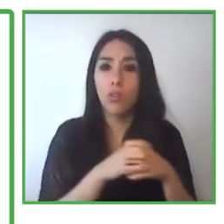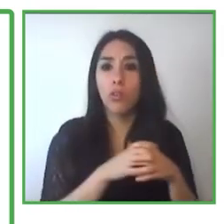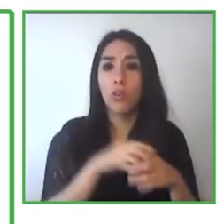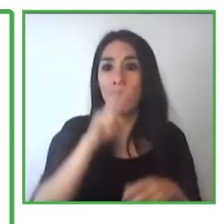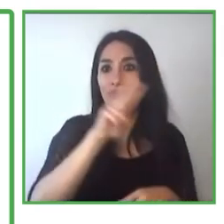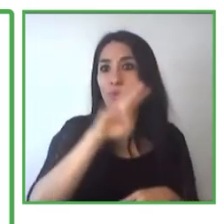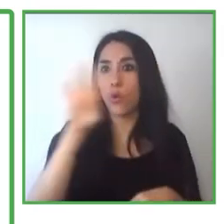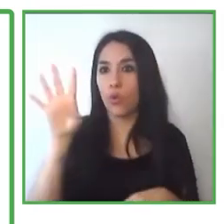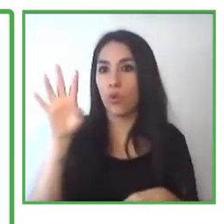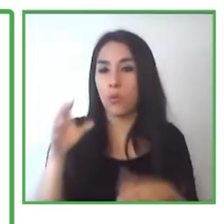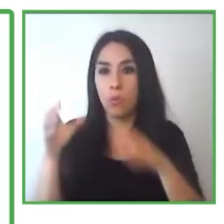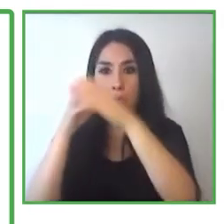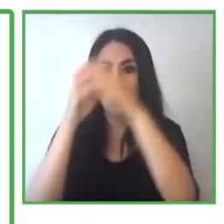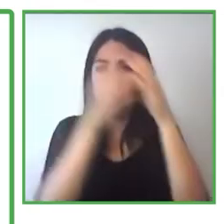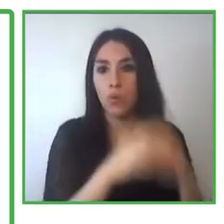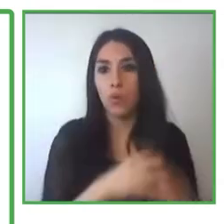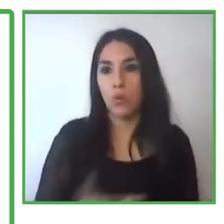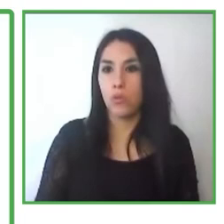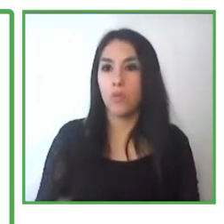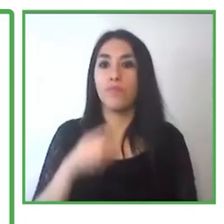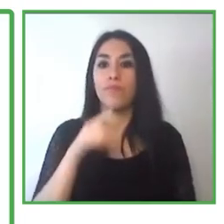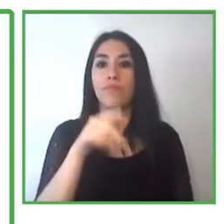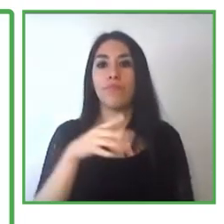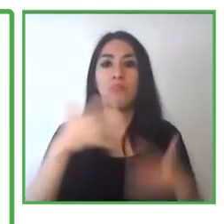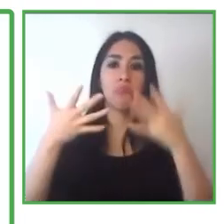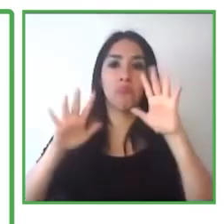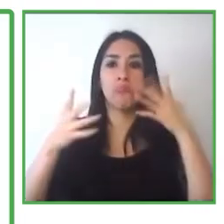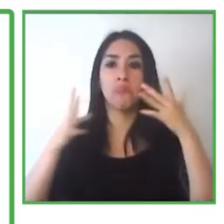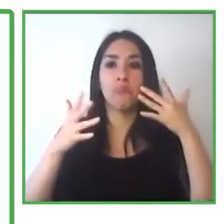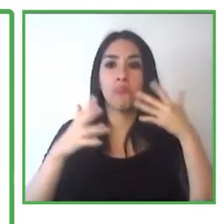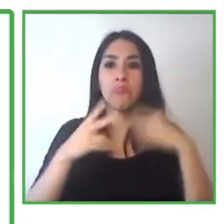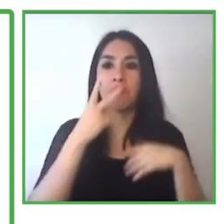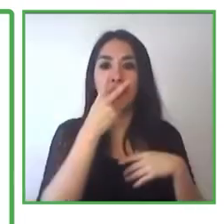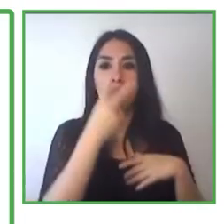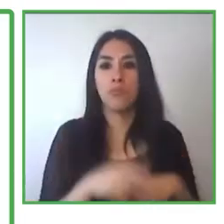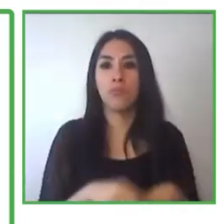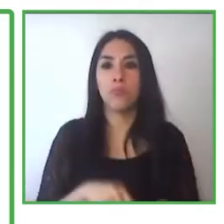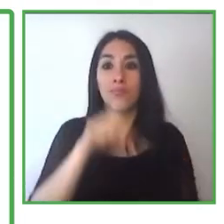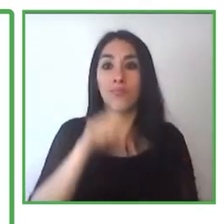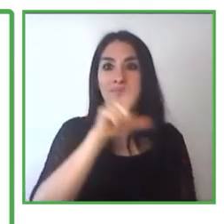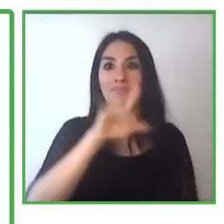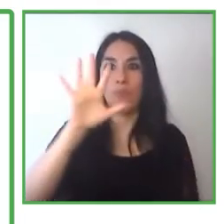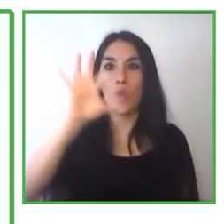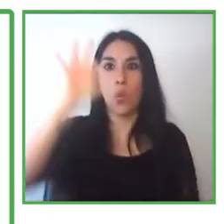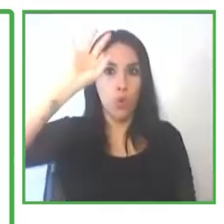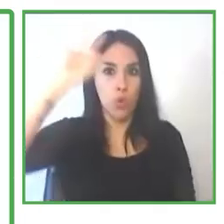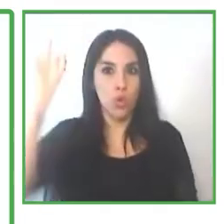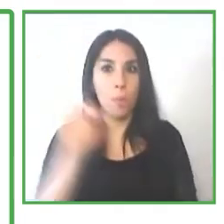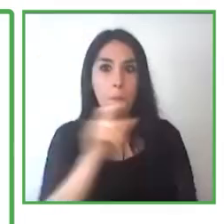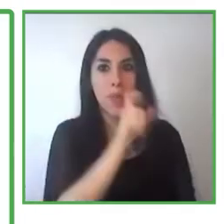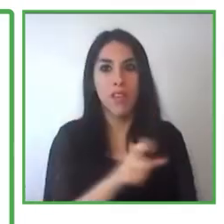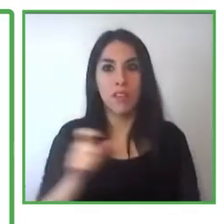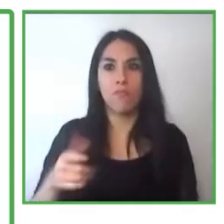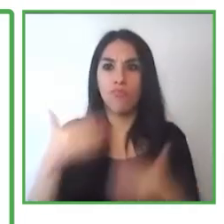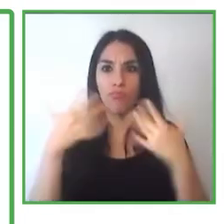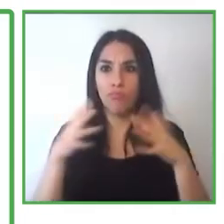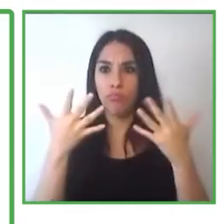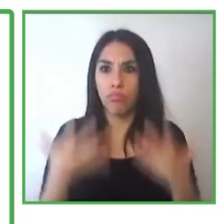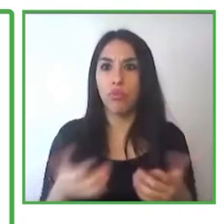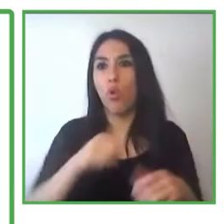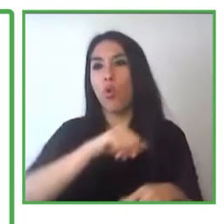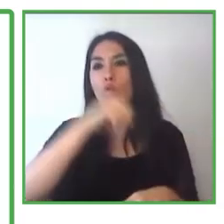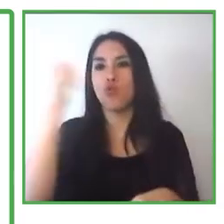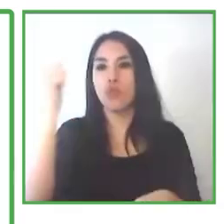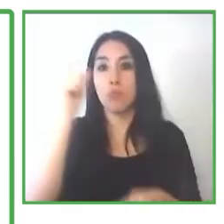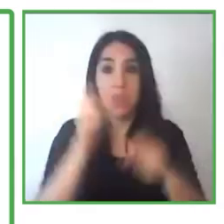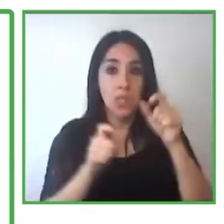de colectivos en situación de exclusión social, sea por personas privadas de libertad, mujeres víctimas de violencia, toxicómanos, etcétera, y